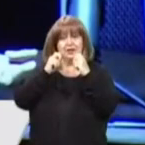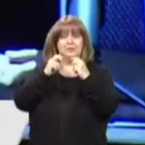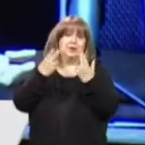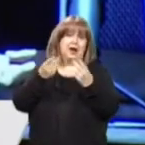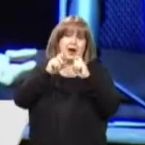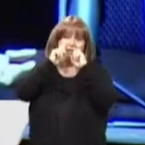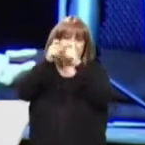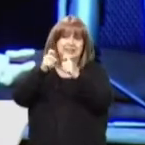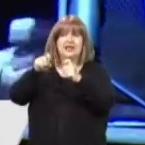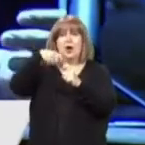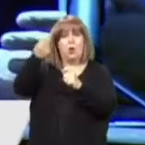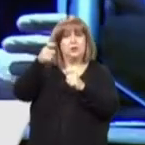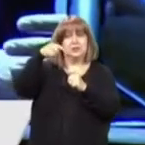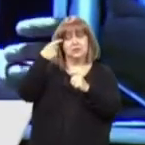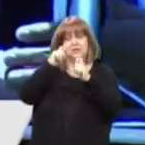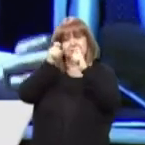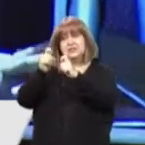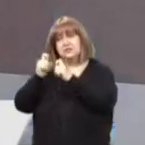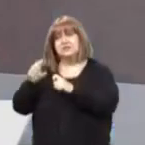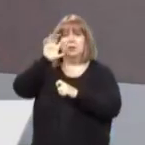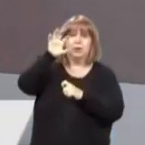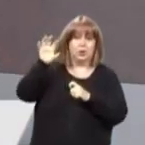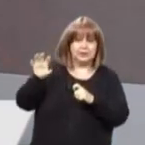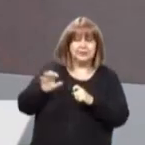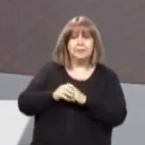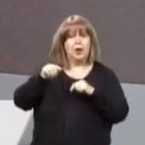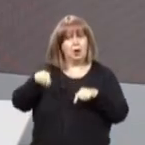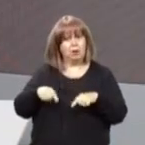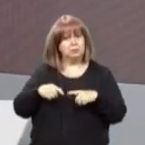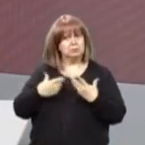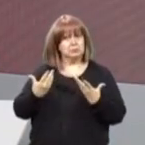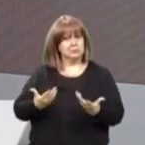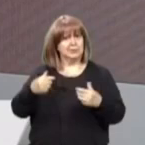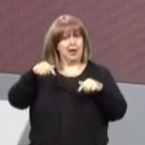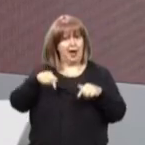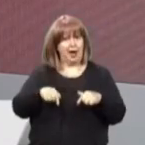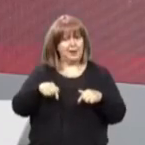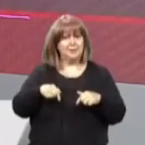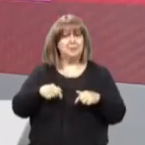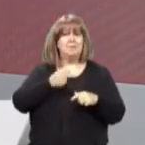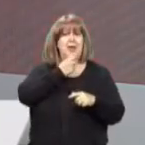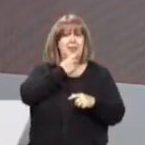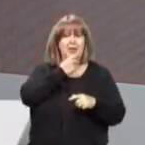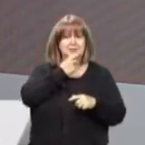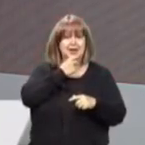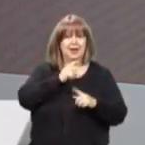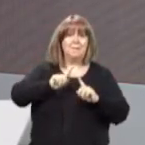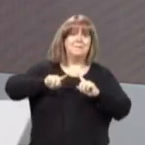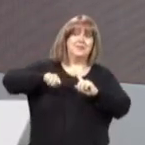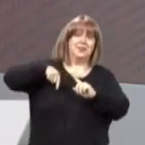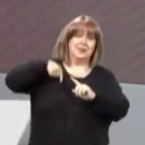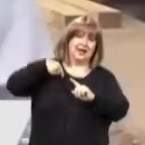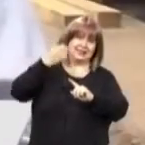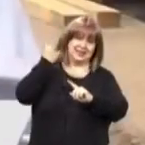propio presidente aquí en tierras mendocinas. Hoy nos desayunamos con la novedad de que el presidente, en este ánimo de visitar las provincias, iba nada menos que a La